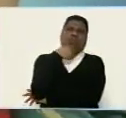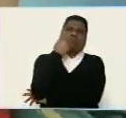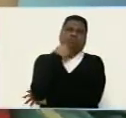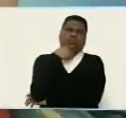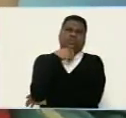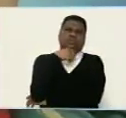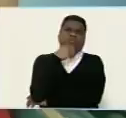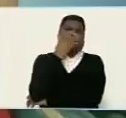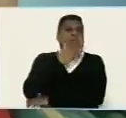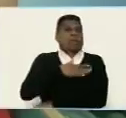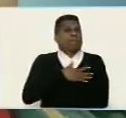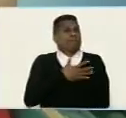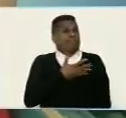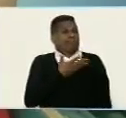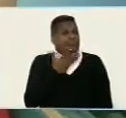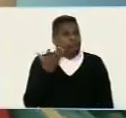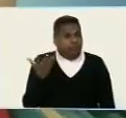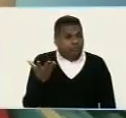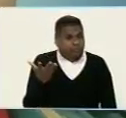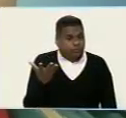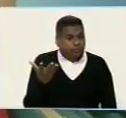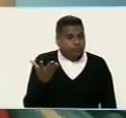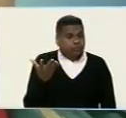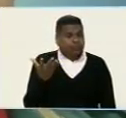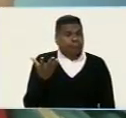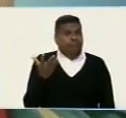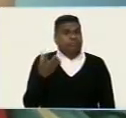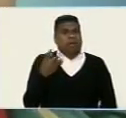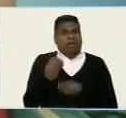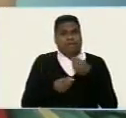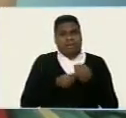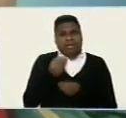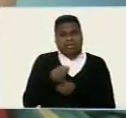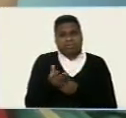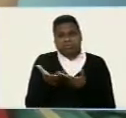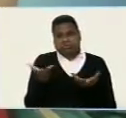que pudo haber sido y no fue.